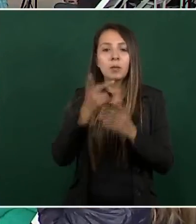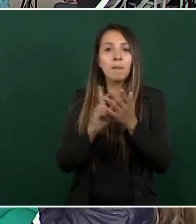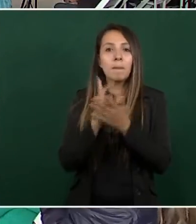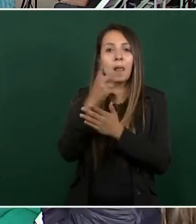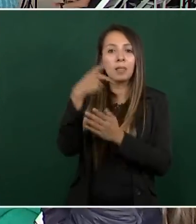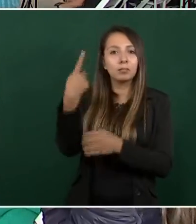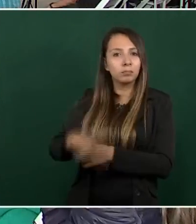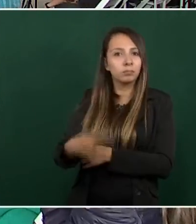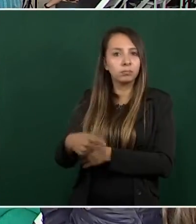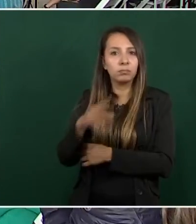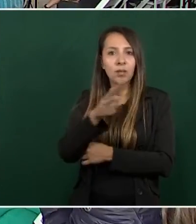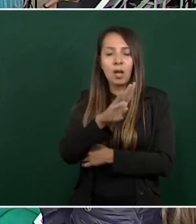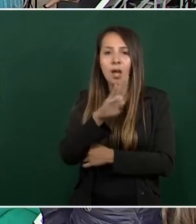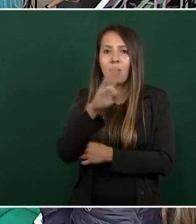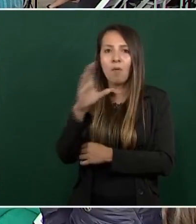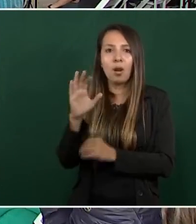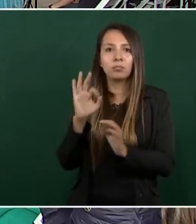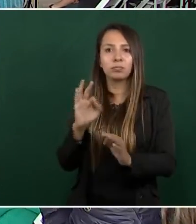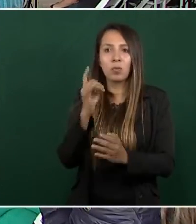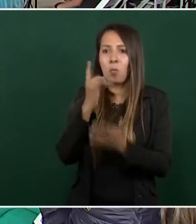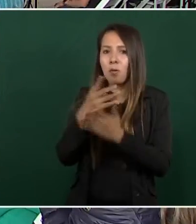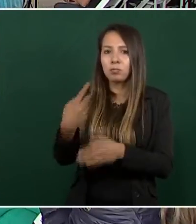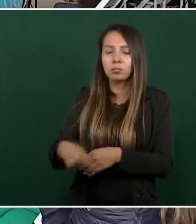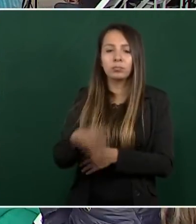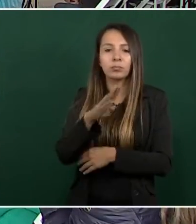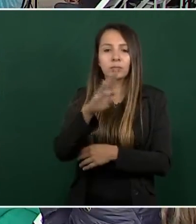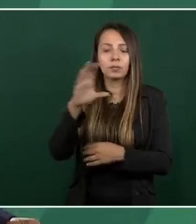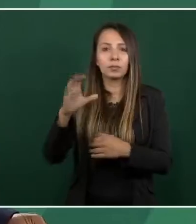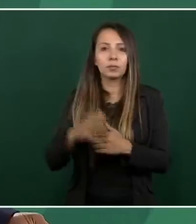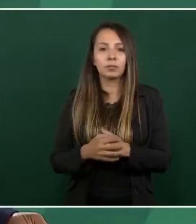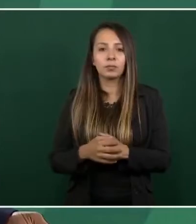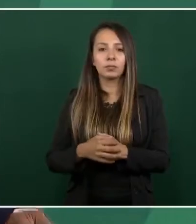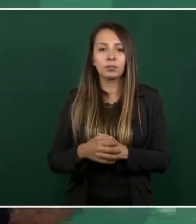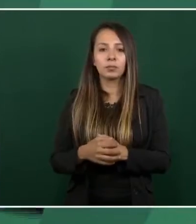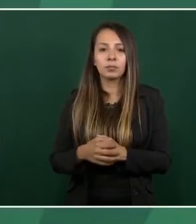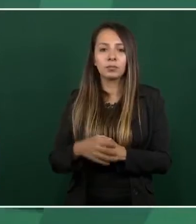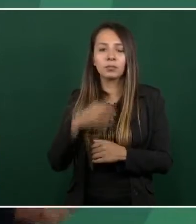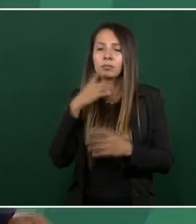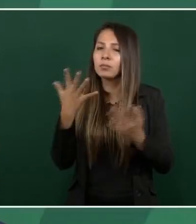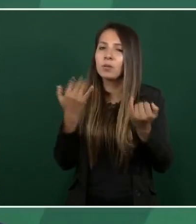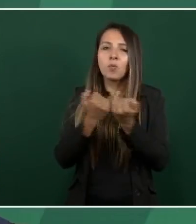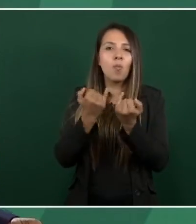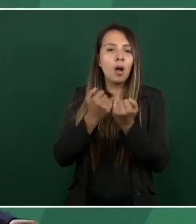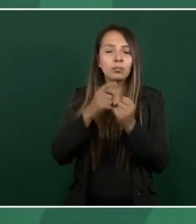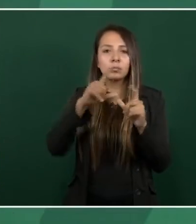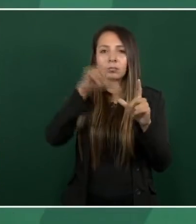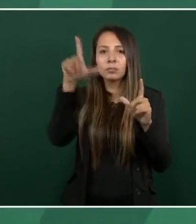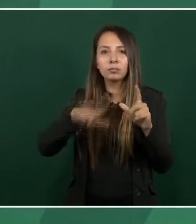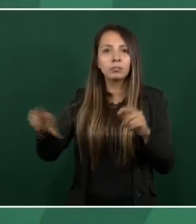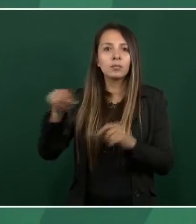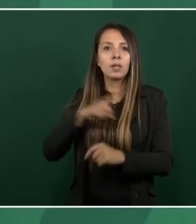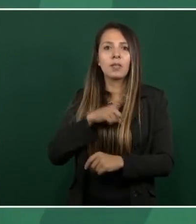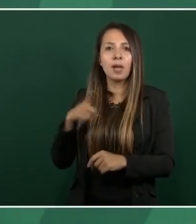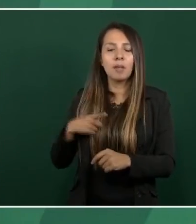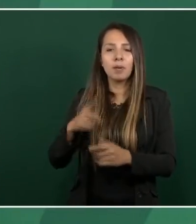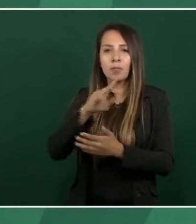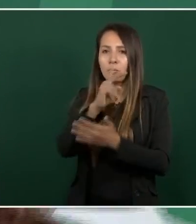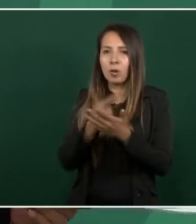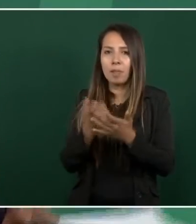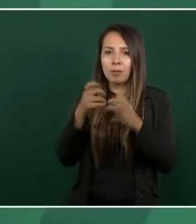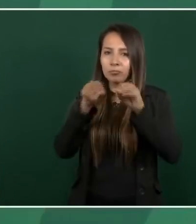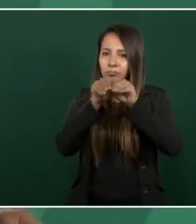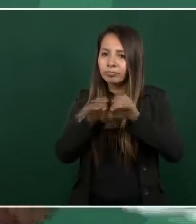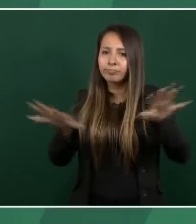presidente. La palmilla se da nada más. Sí, sí. Es que en todos lados debemos de aplicar este programa. Lo